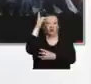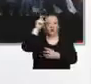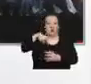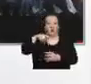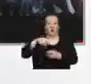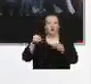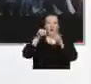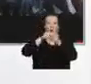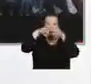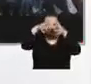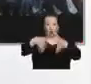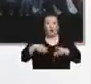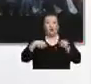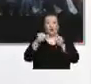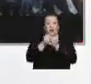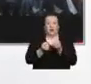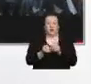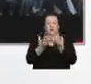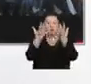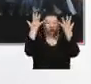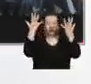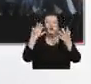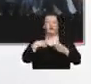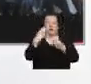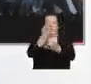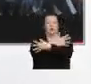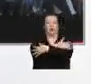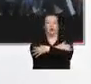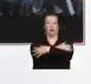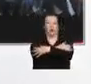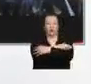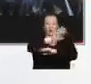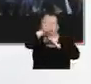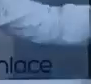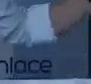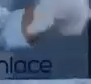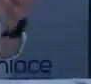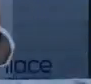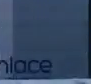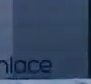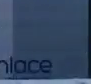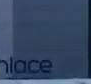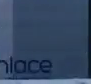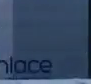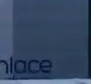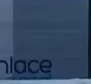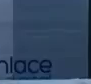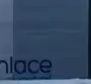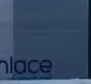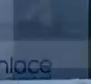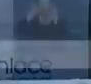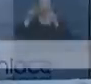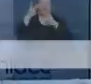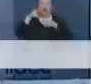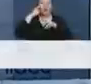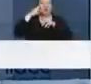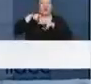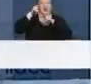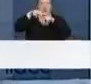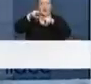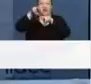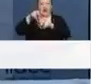más frutos vamos a dar un inmenso abrazo a todas y a todos ya nuestros queridos borreguitos también seamos